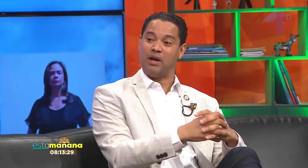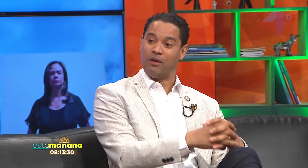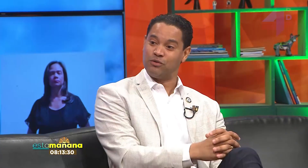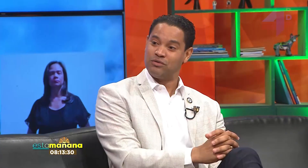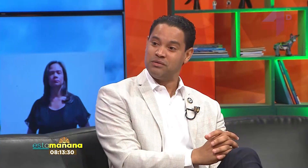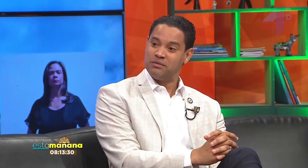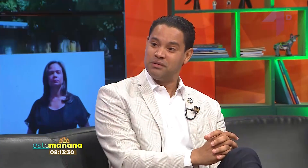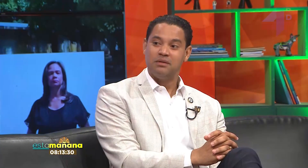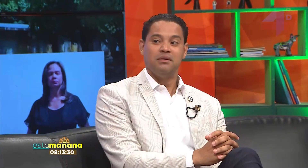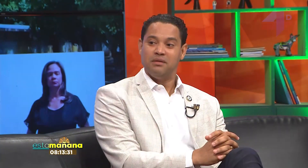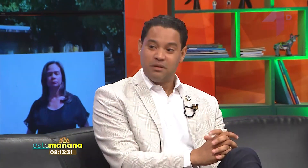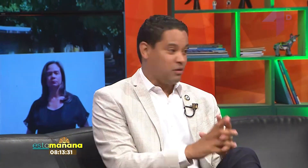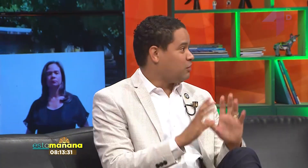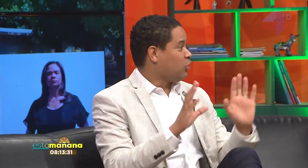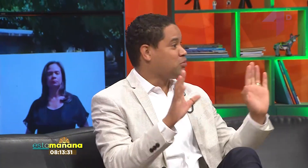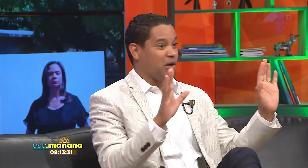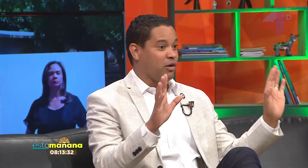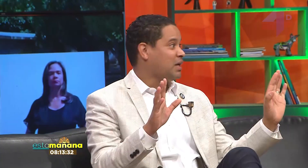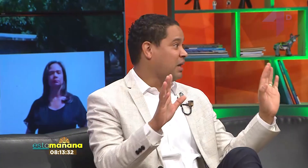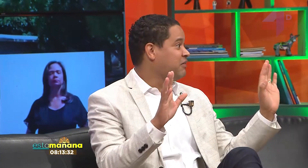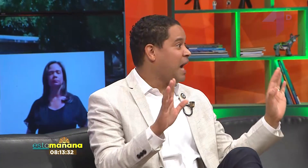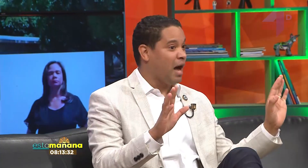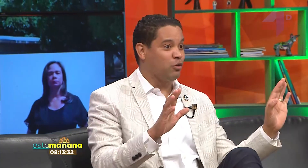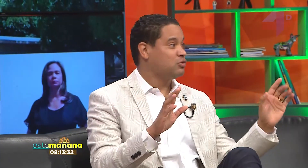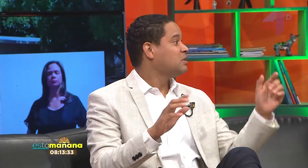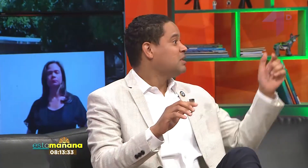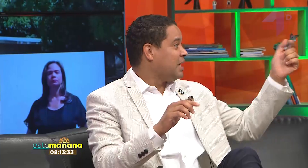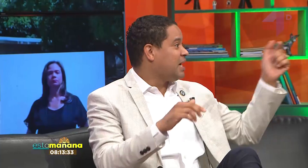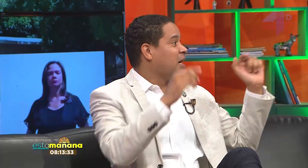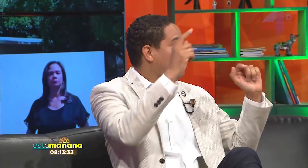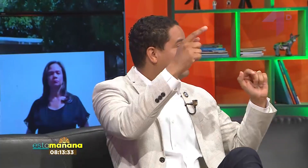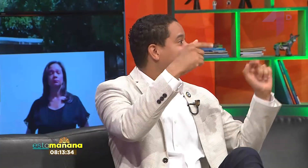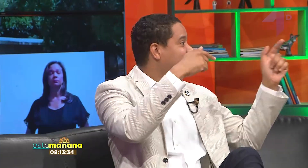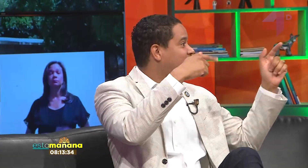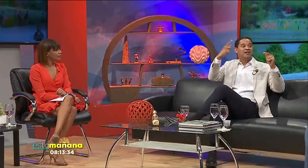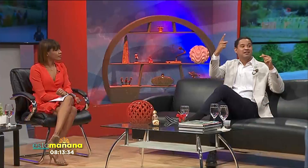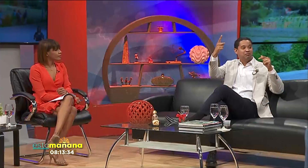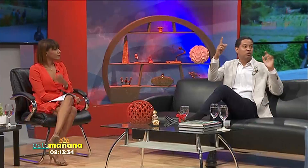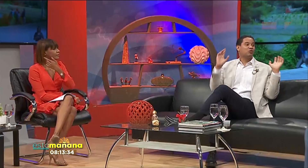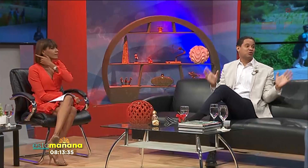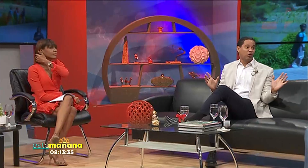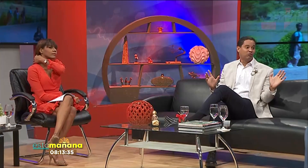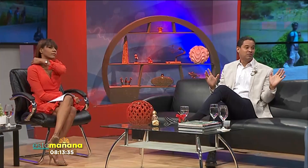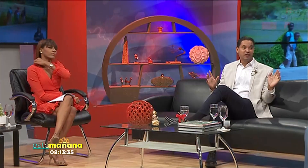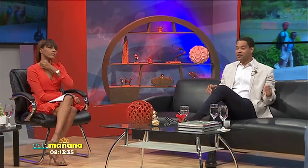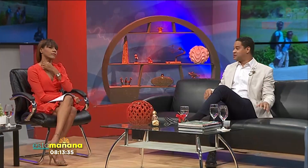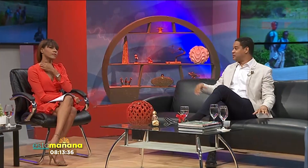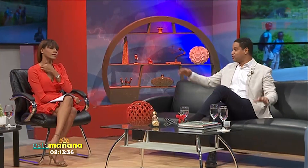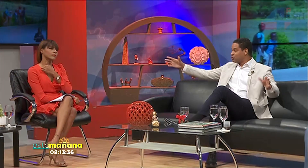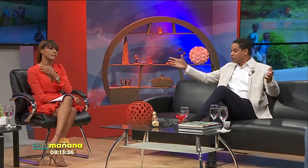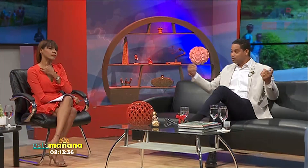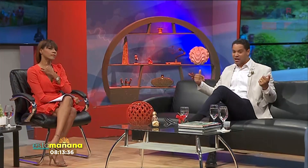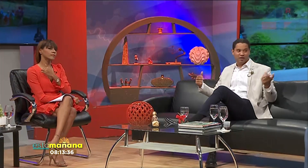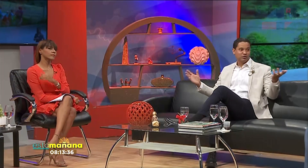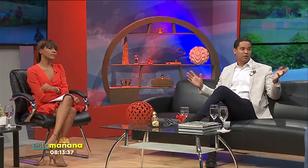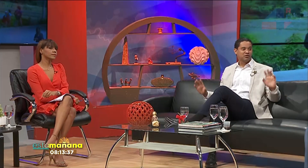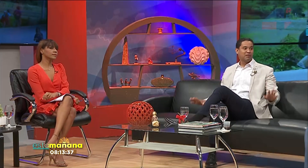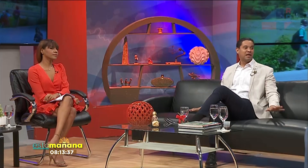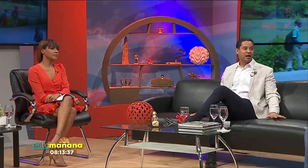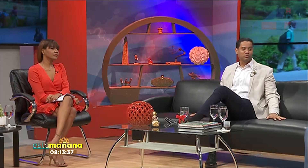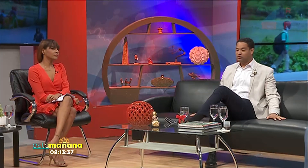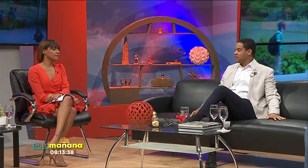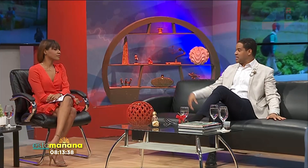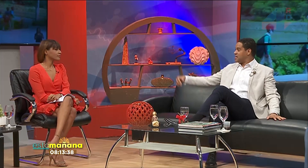seleccionados? Los mejor cualificados. Los mejores calificados en el orden de puntuación. Si nosotros tres nos